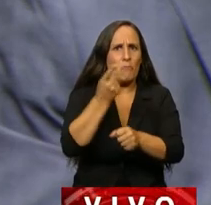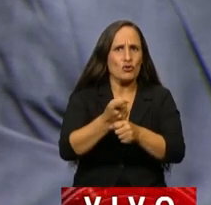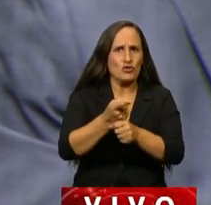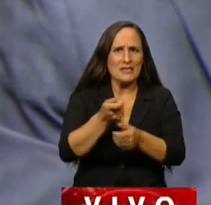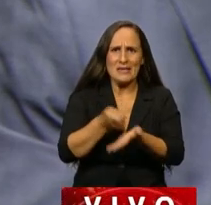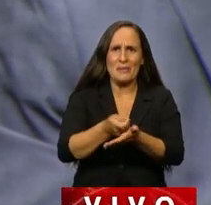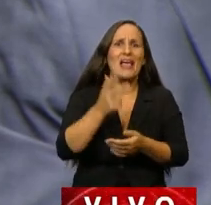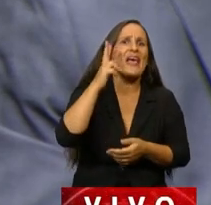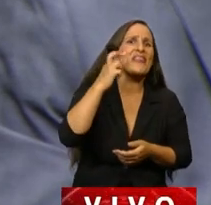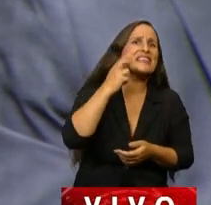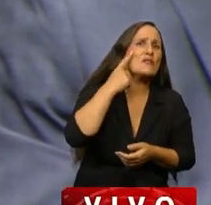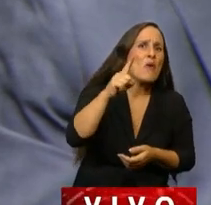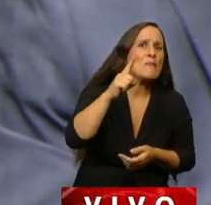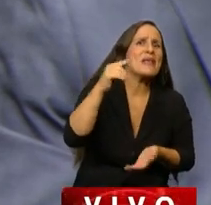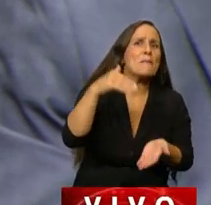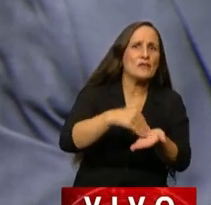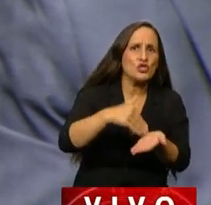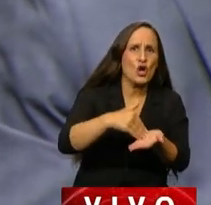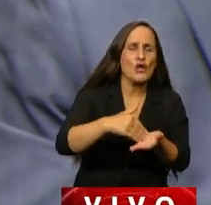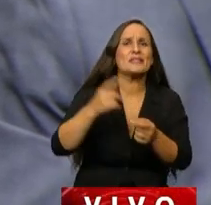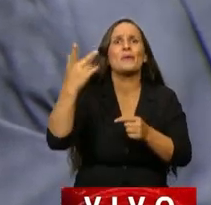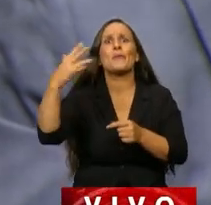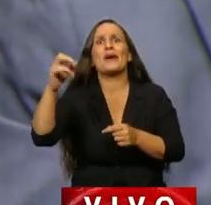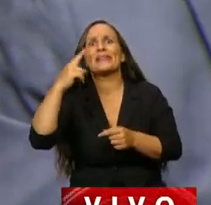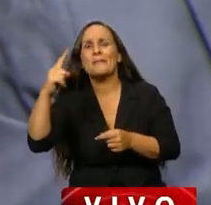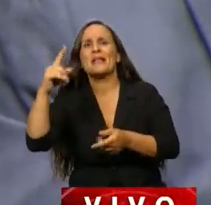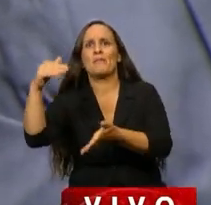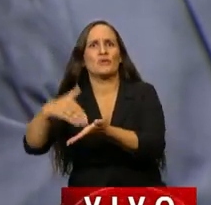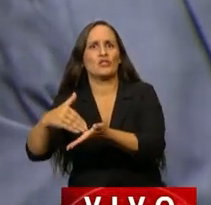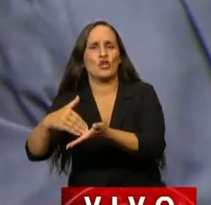respectivamente de 19.000 millones y 20.000 millones.